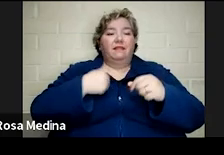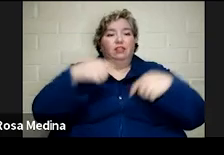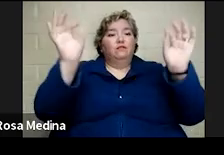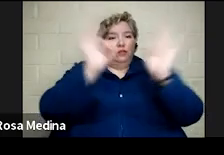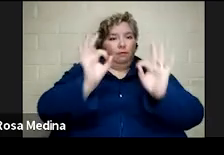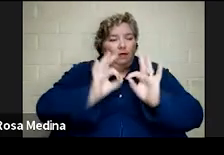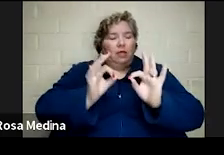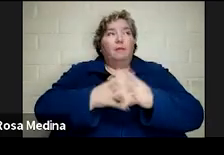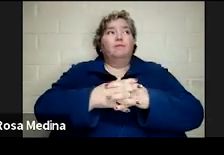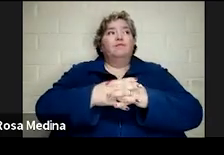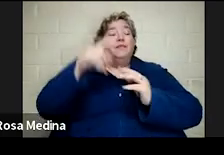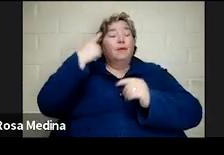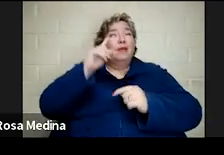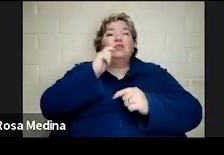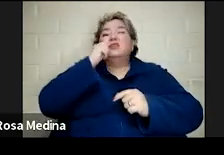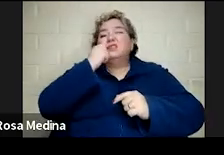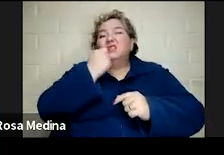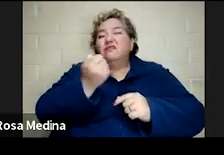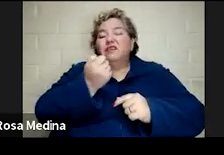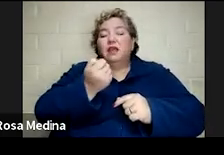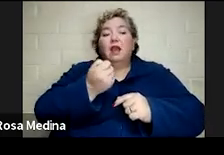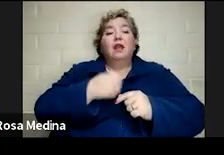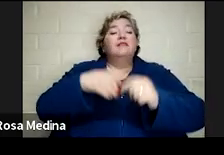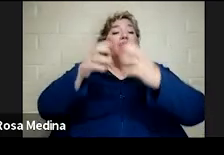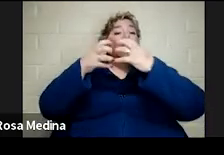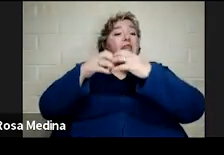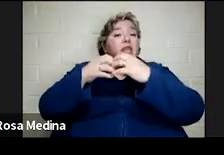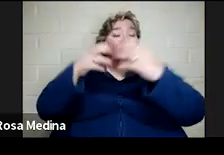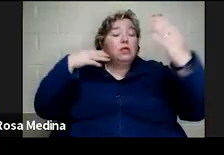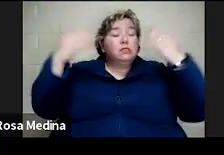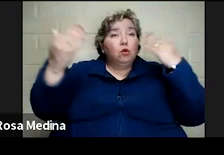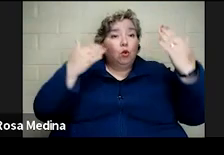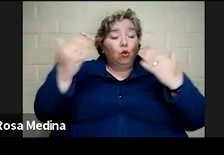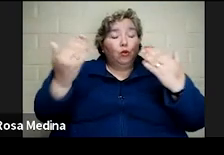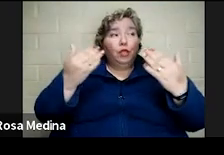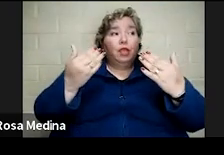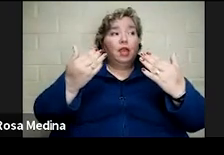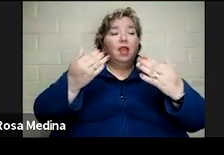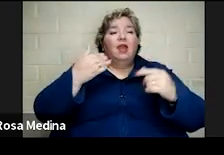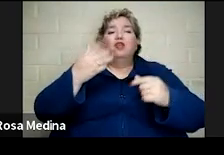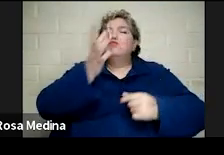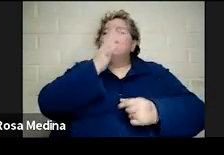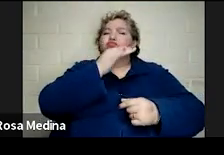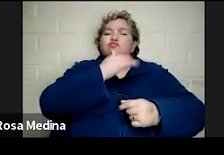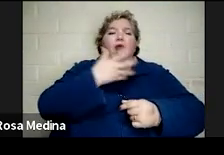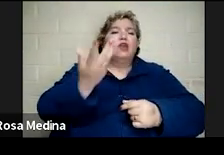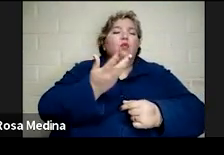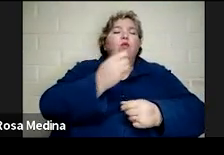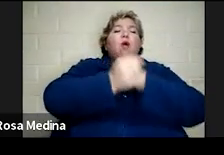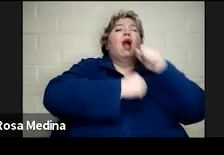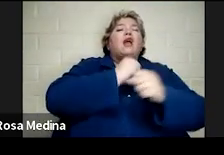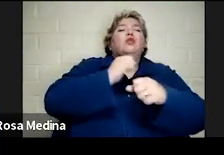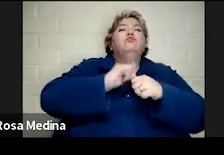pero quiere decir que desde la neuropsicología nos gusta hablar de trayectorias porque muchas veces se ve solo